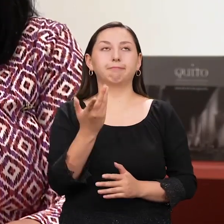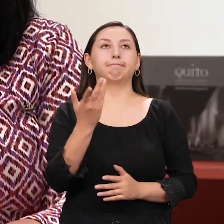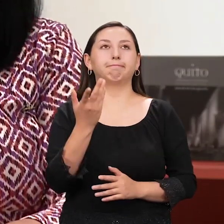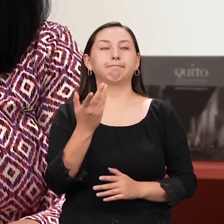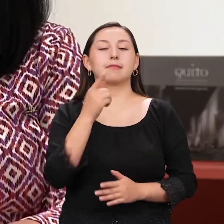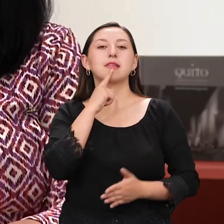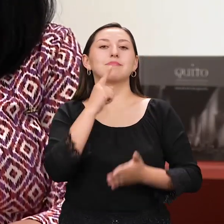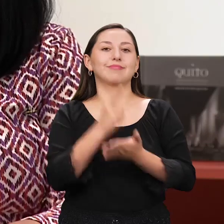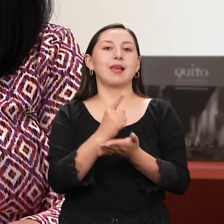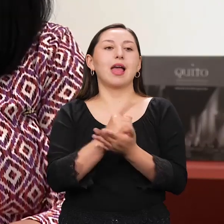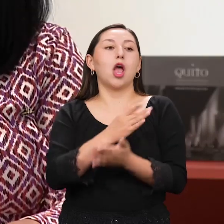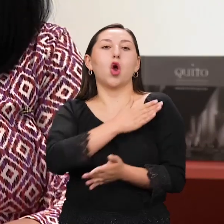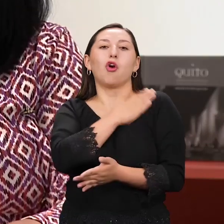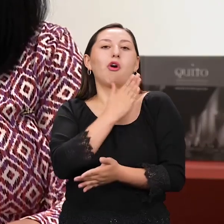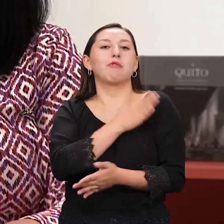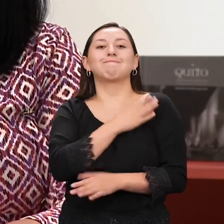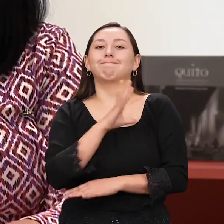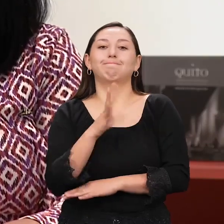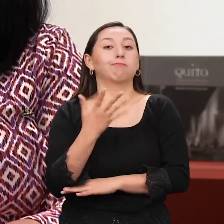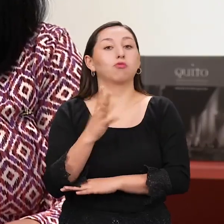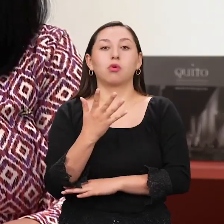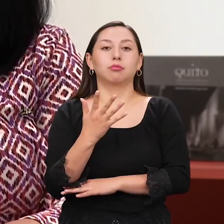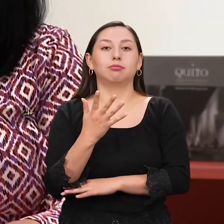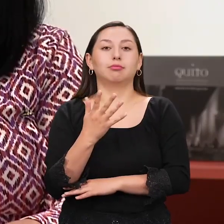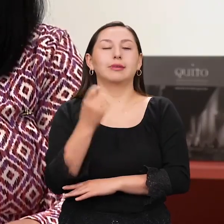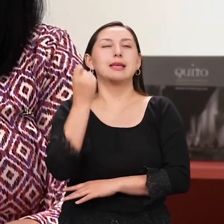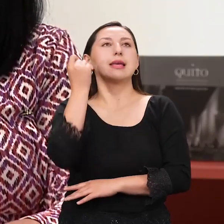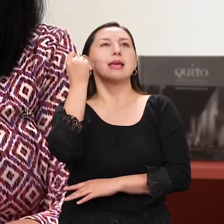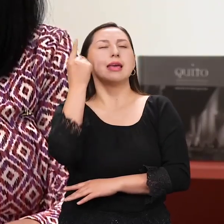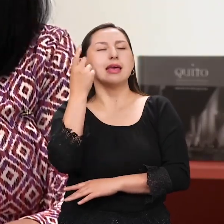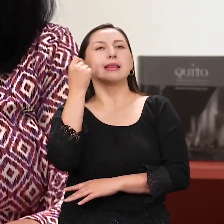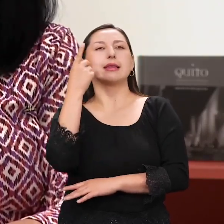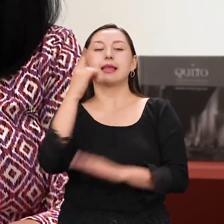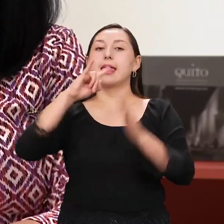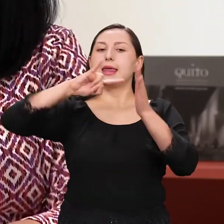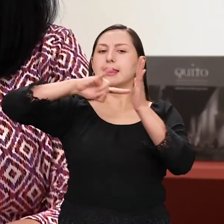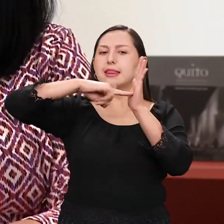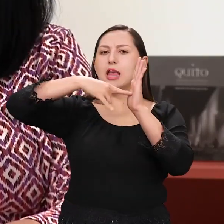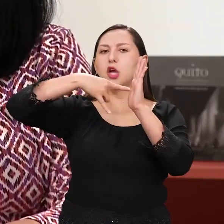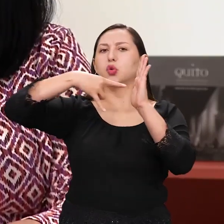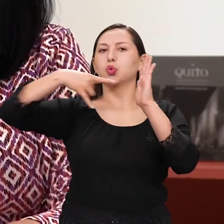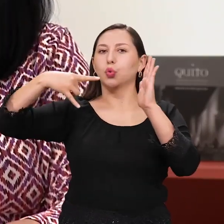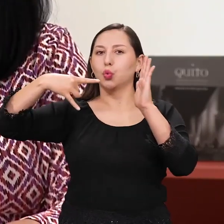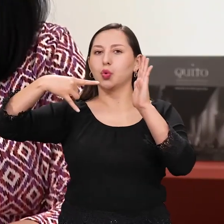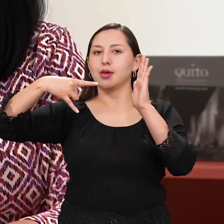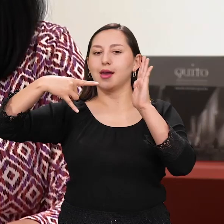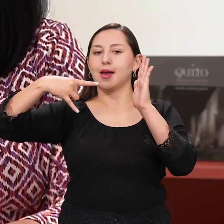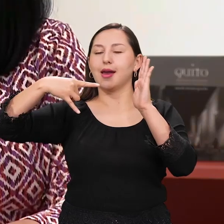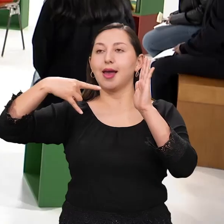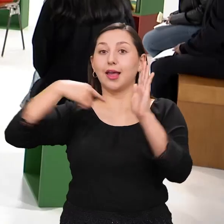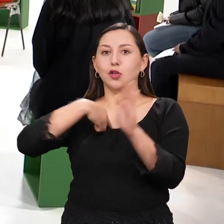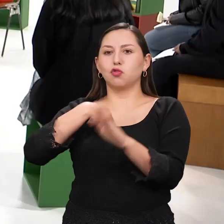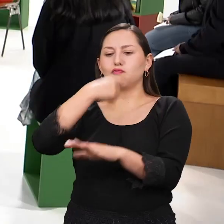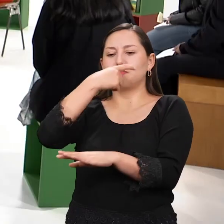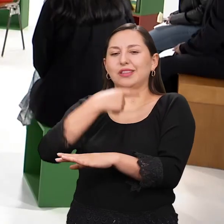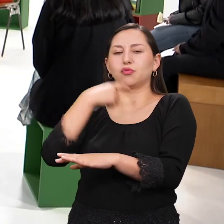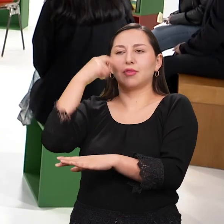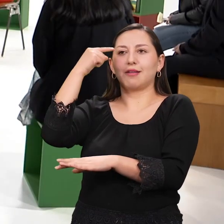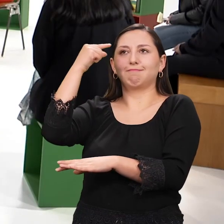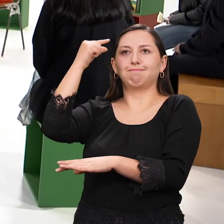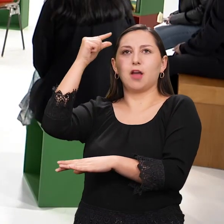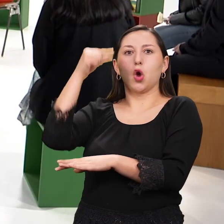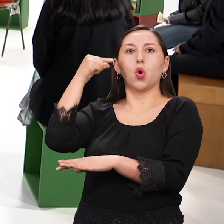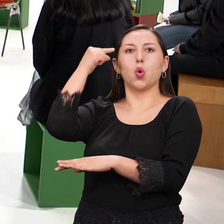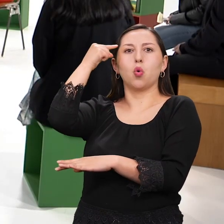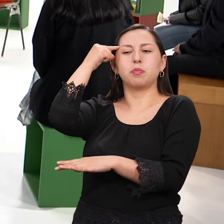hecho, es desconfiar y entender mejor cómo funcionan estas tecnologías más allá del discurso de la venta, más allá de qué